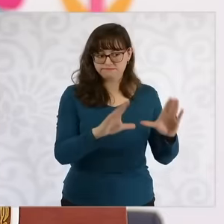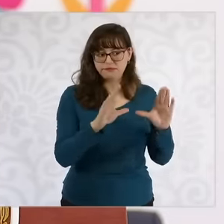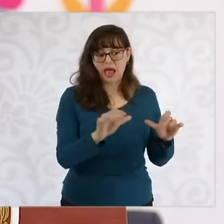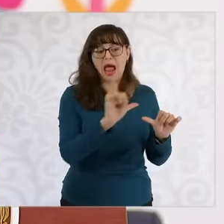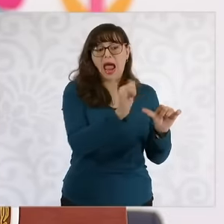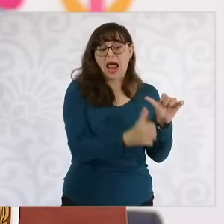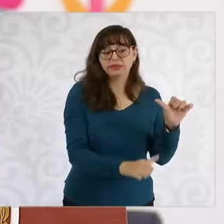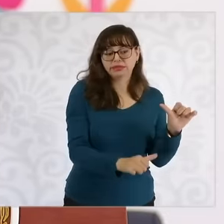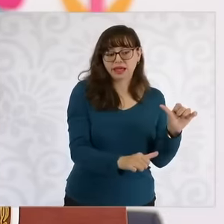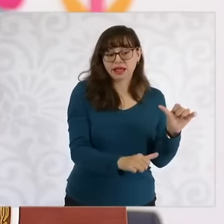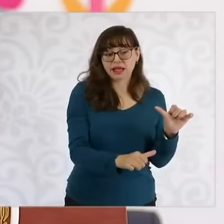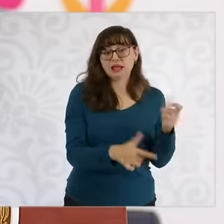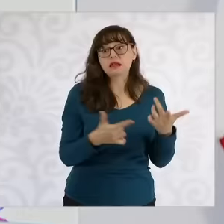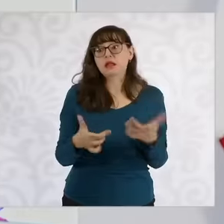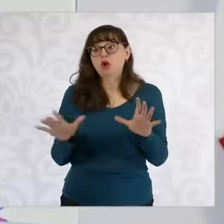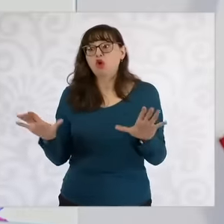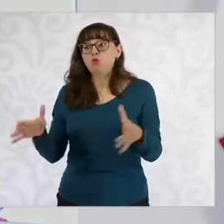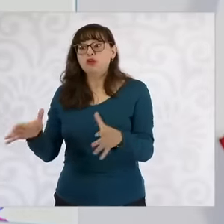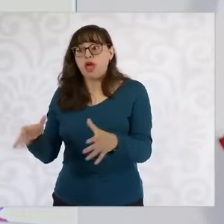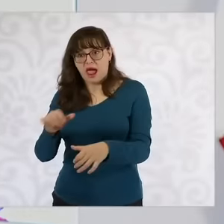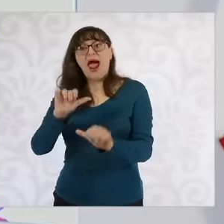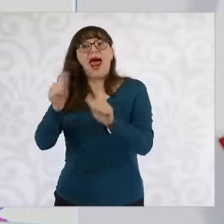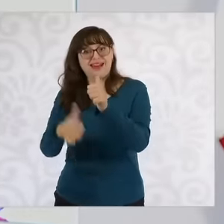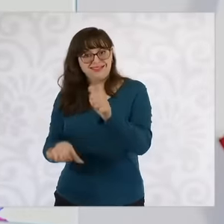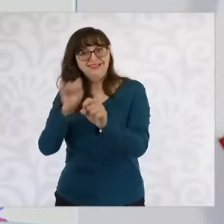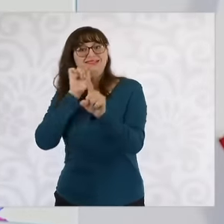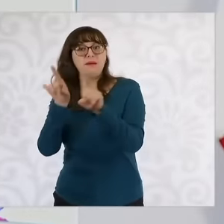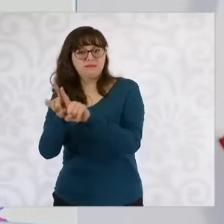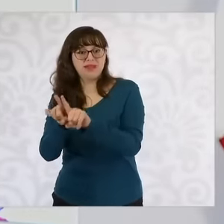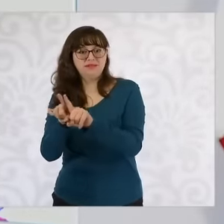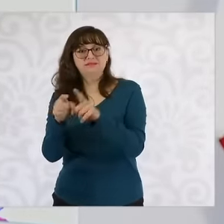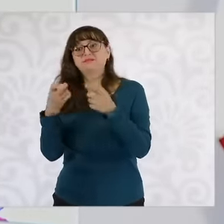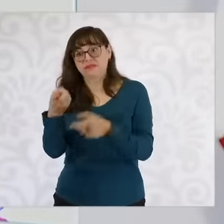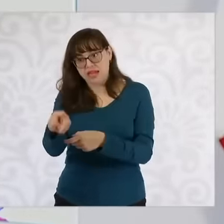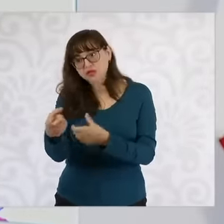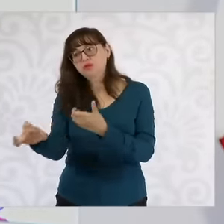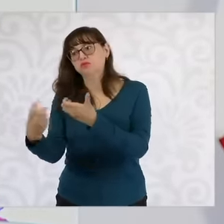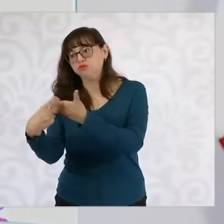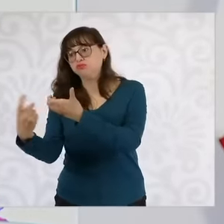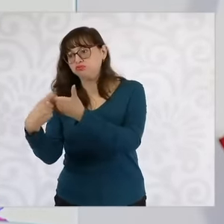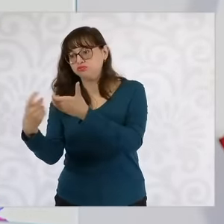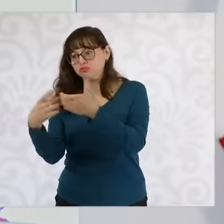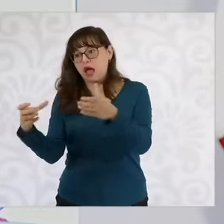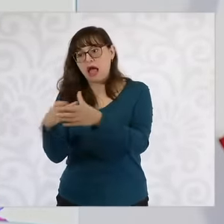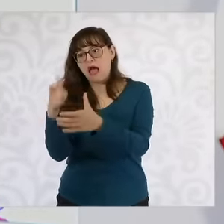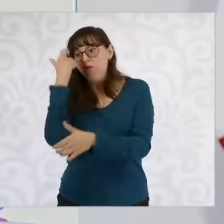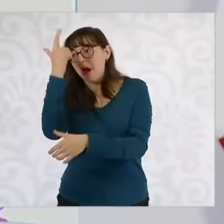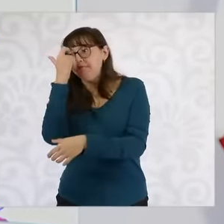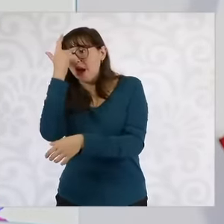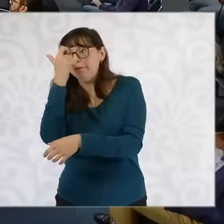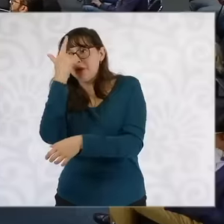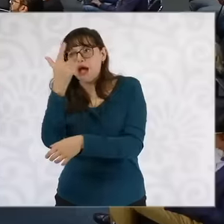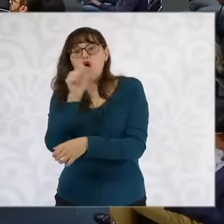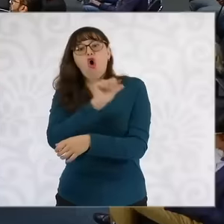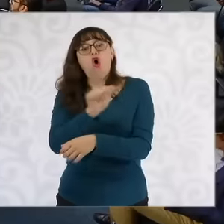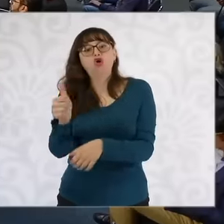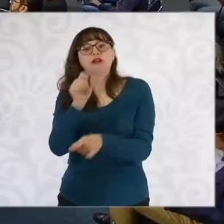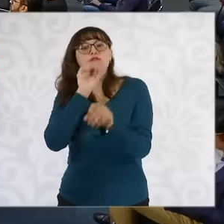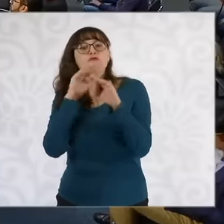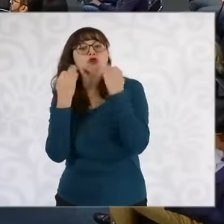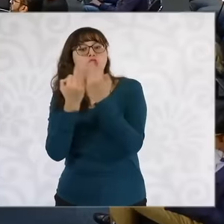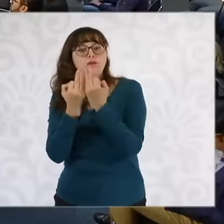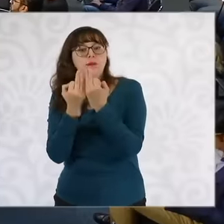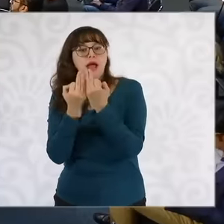y la educación comunitaria, que le llaman, que son semilleros creativos y otros esquemas que incluso tienen que ver